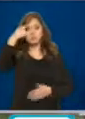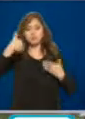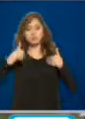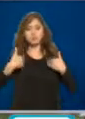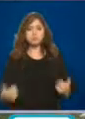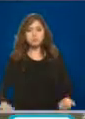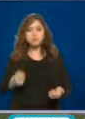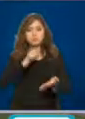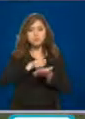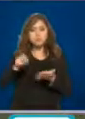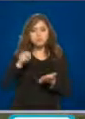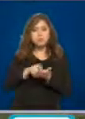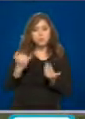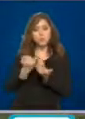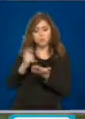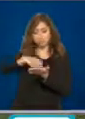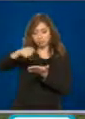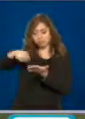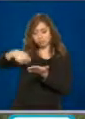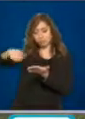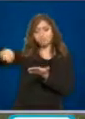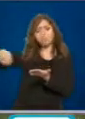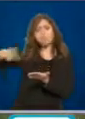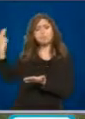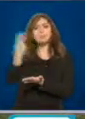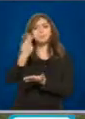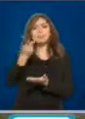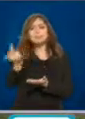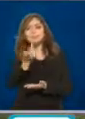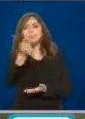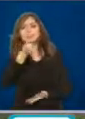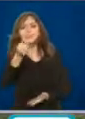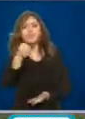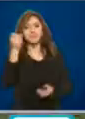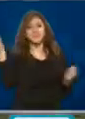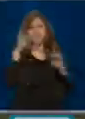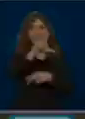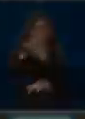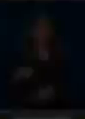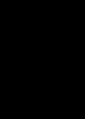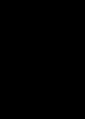y críticas y las plumas ágiles que requiere el periodismo. Y nos vemos, tío Alberto.